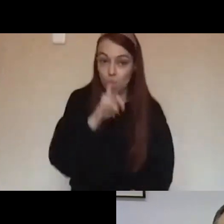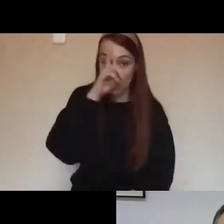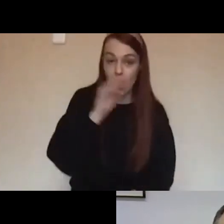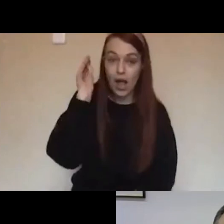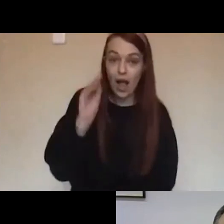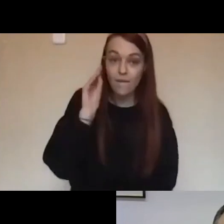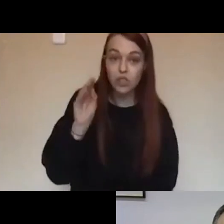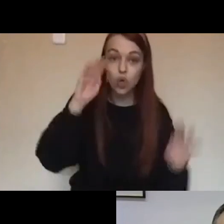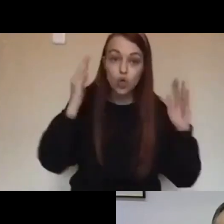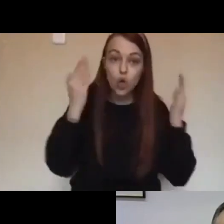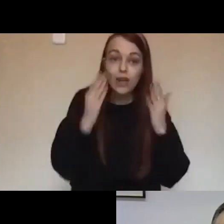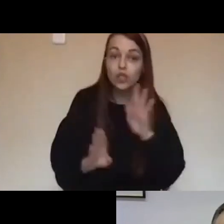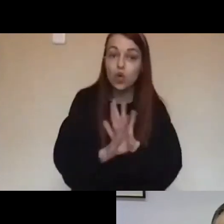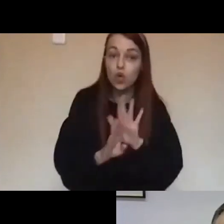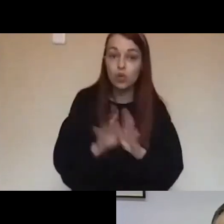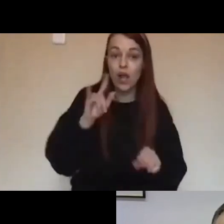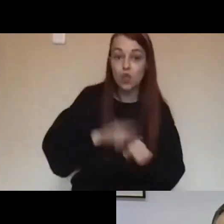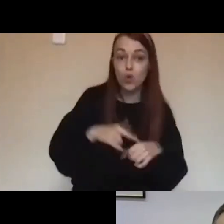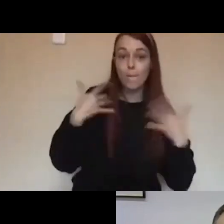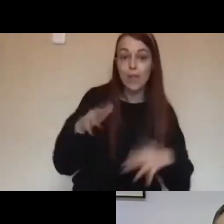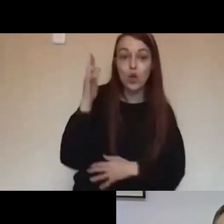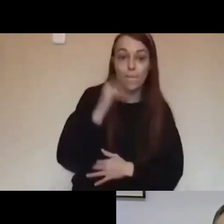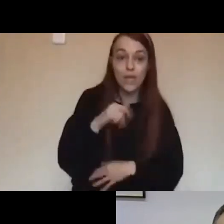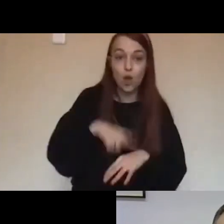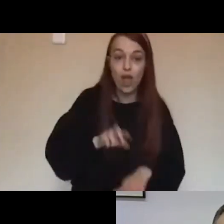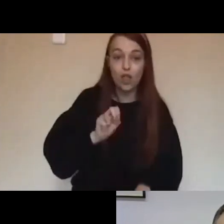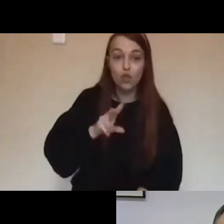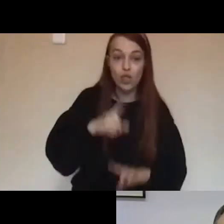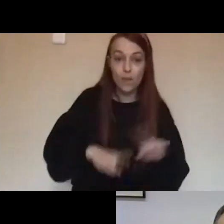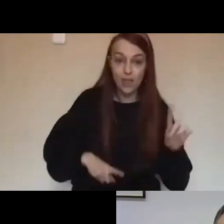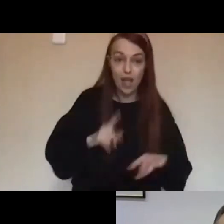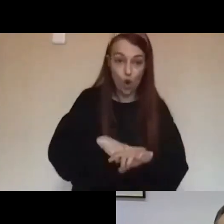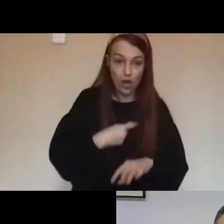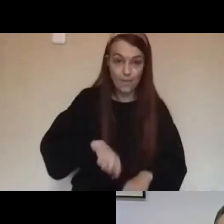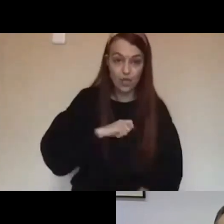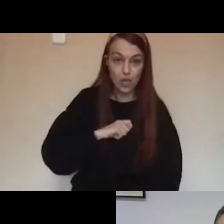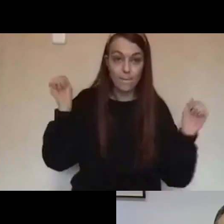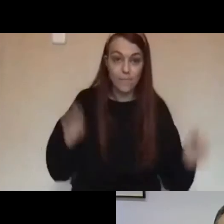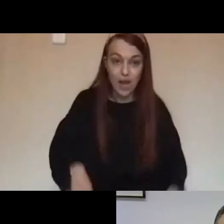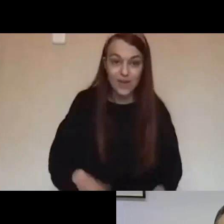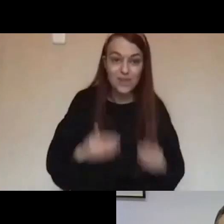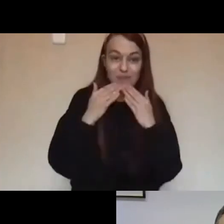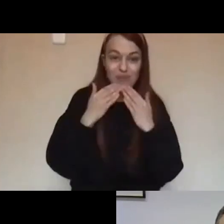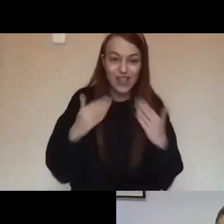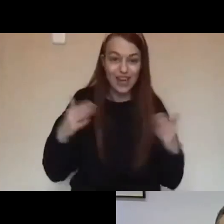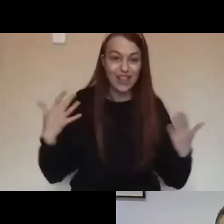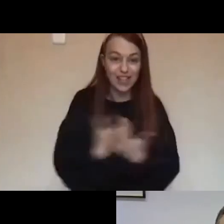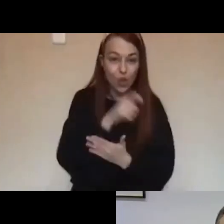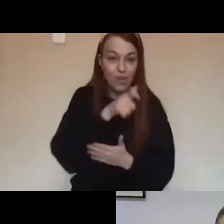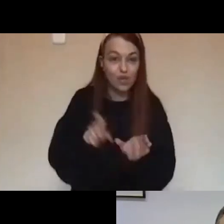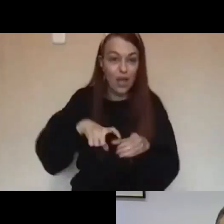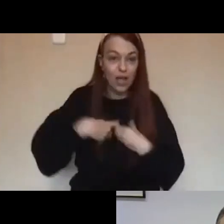Congreso continuará lunes, miércoles y viernes a las 12:30 hora española. Muchísimas gracias a todos los